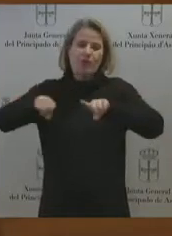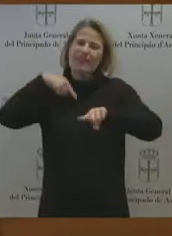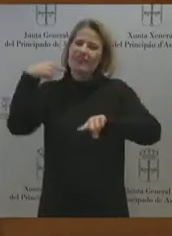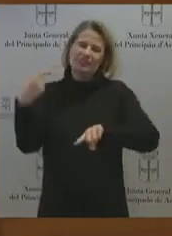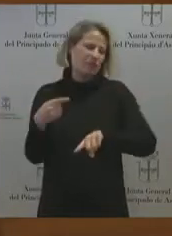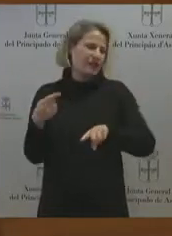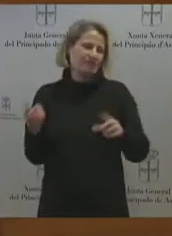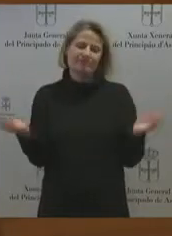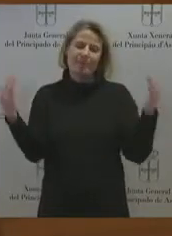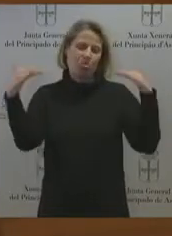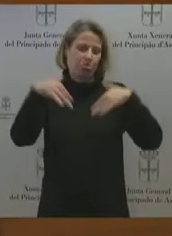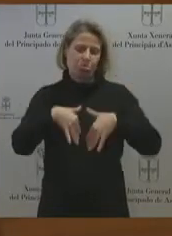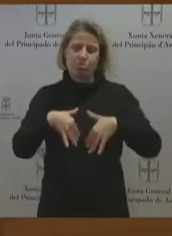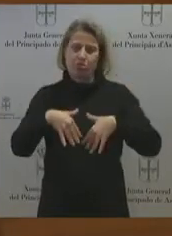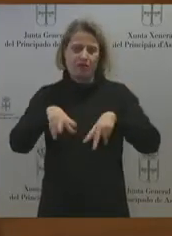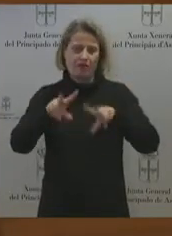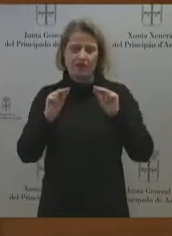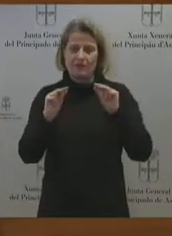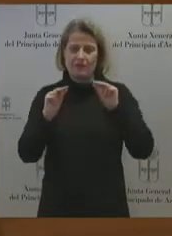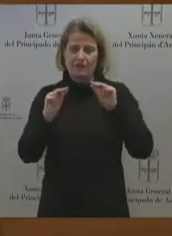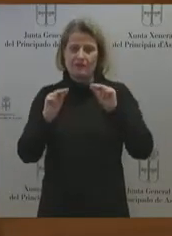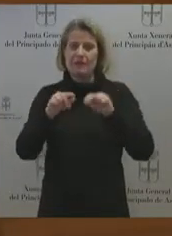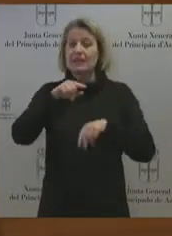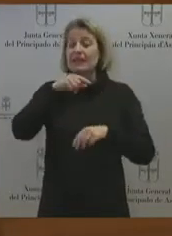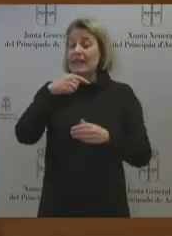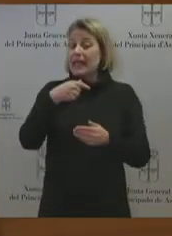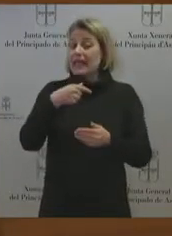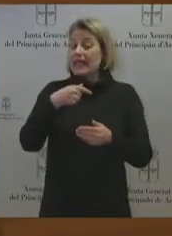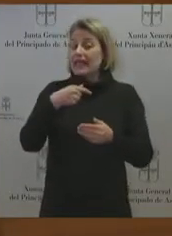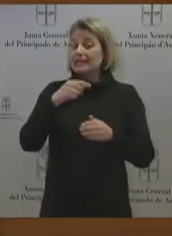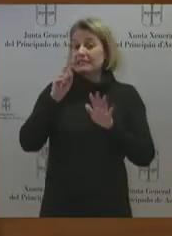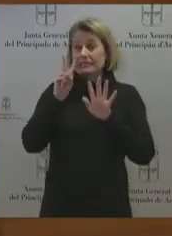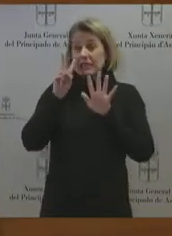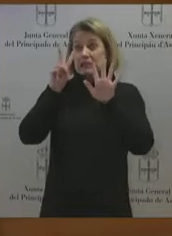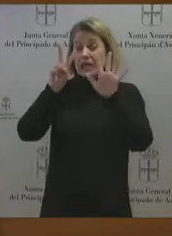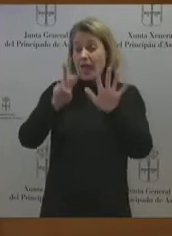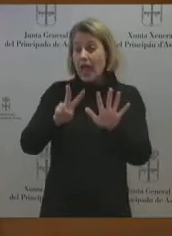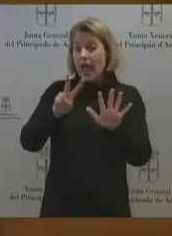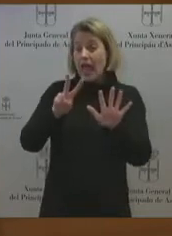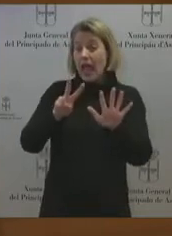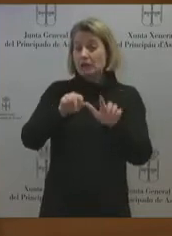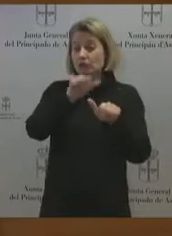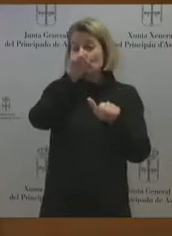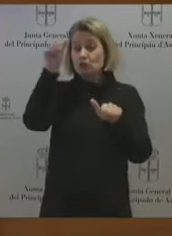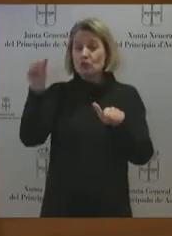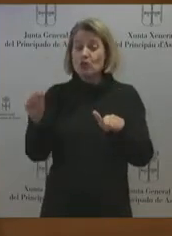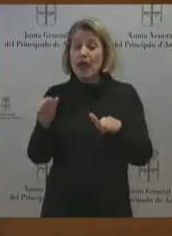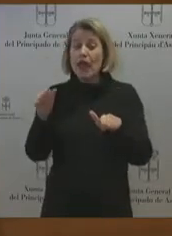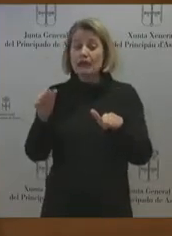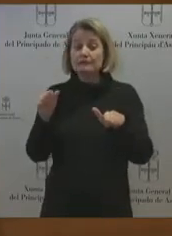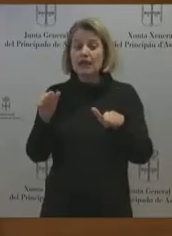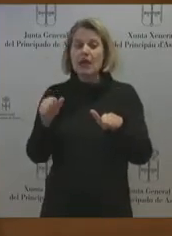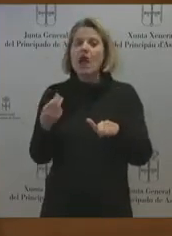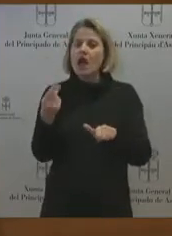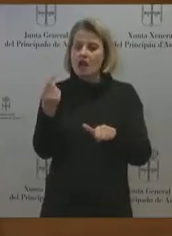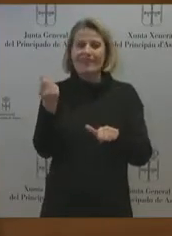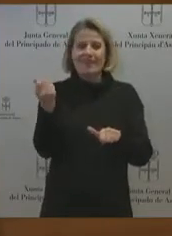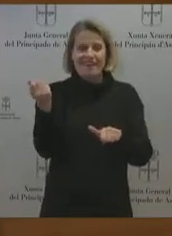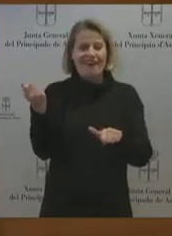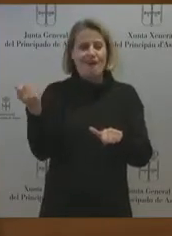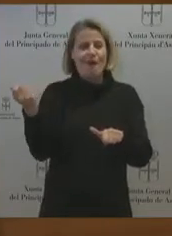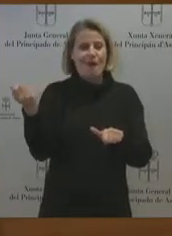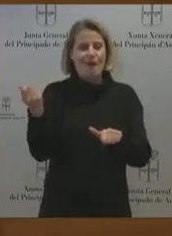empresa en 7 años diciendo que estaba teniendo pérdidas. ¿Por qué se marcha Alcoa de Asturias? ¿Por qué se marcha